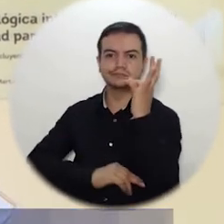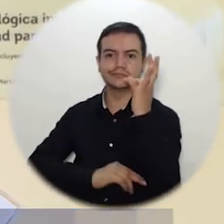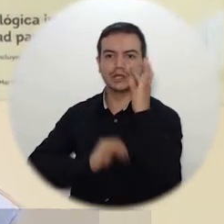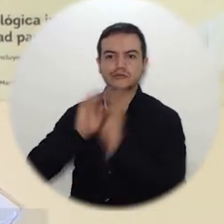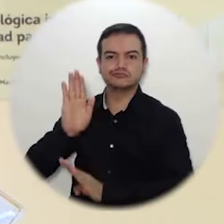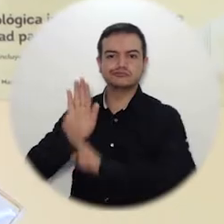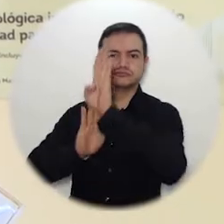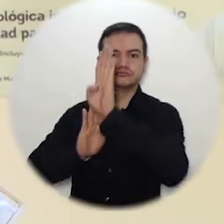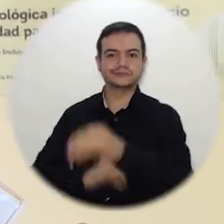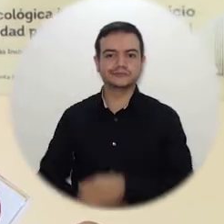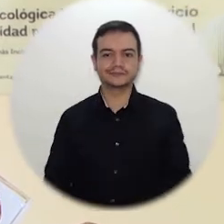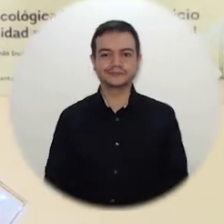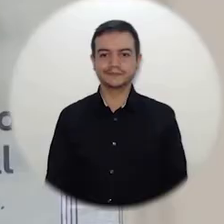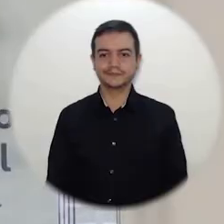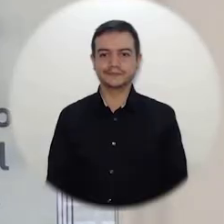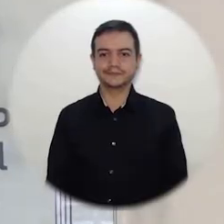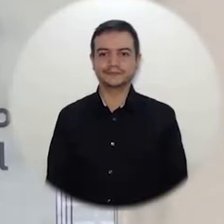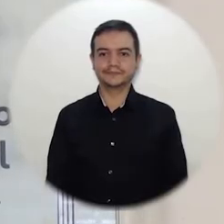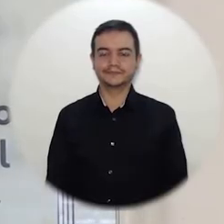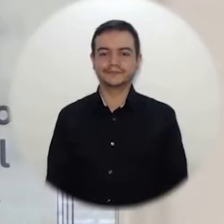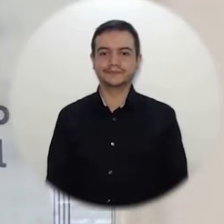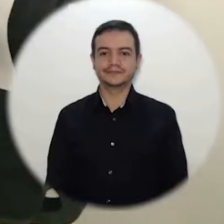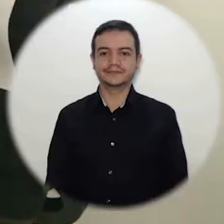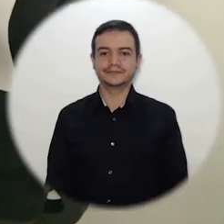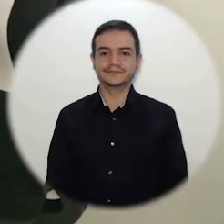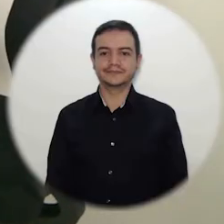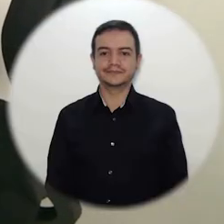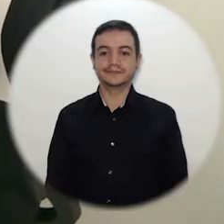surgir muchísimo más después de todo esto.